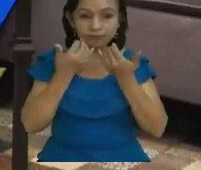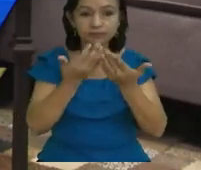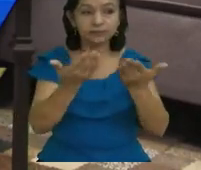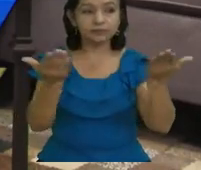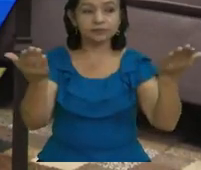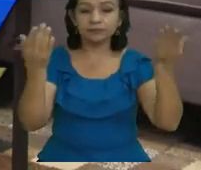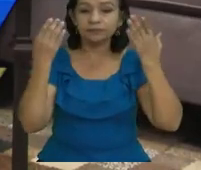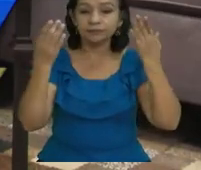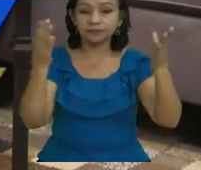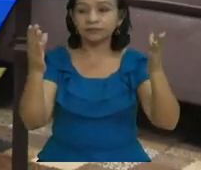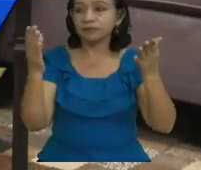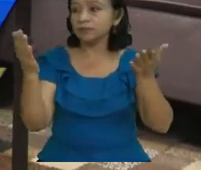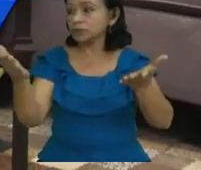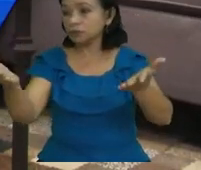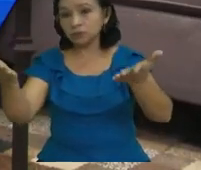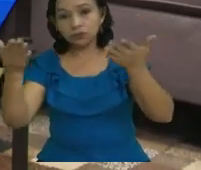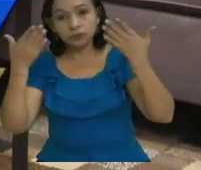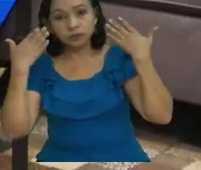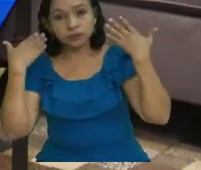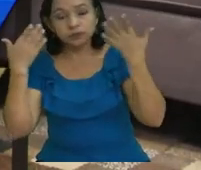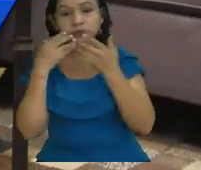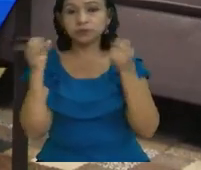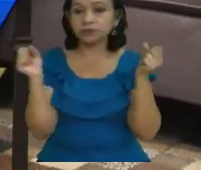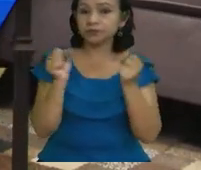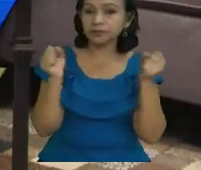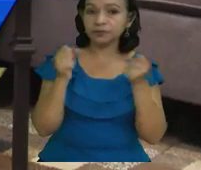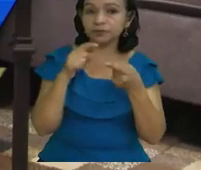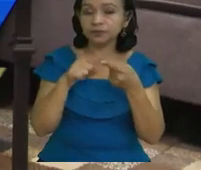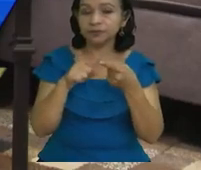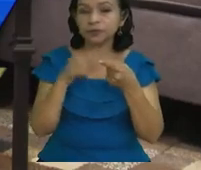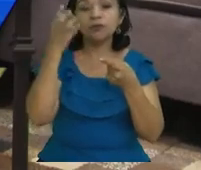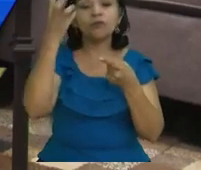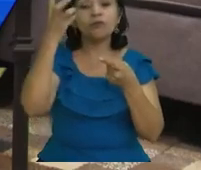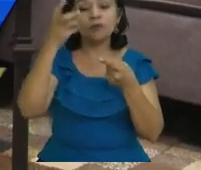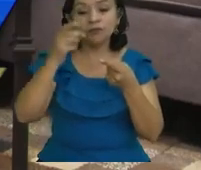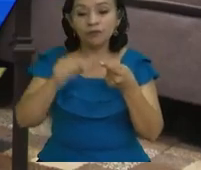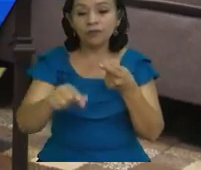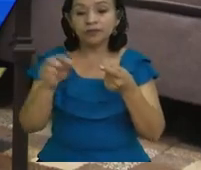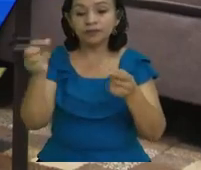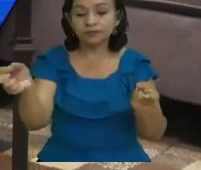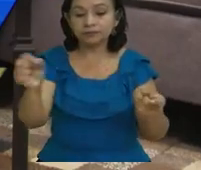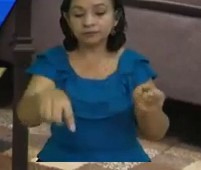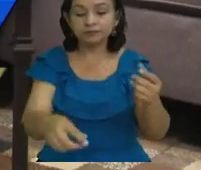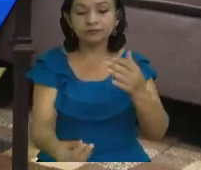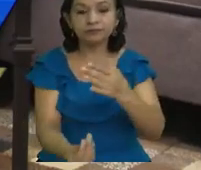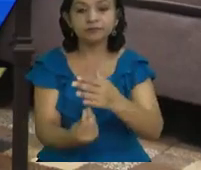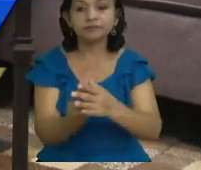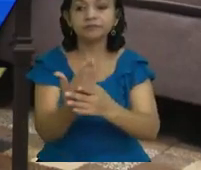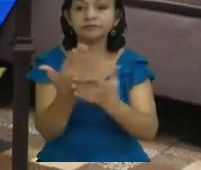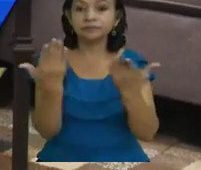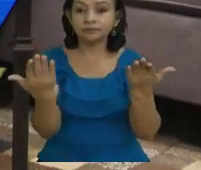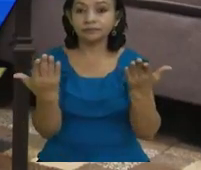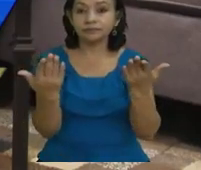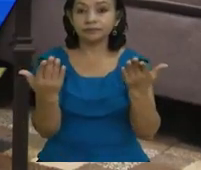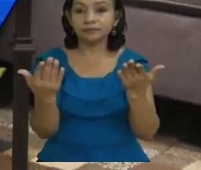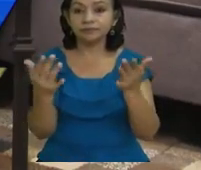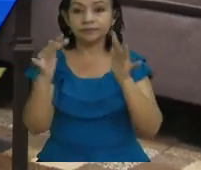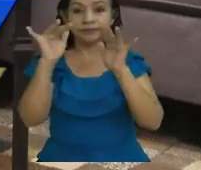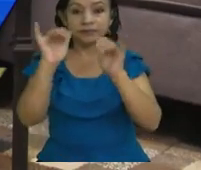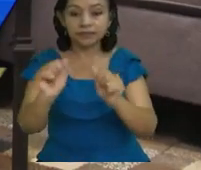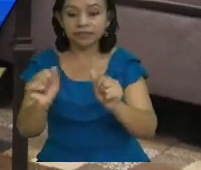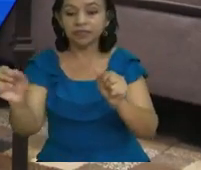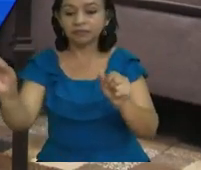las condiciones del tiempo, la fecha óptima de siembra, okay, que ya es tiempo de aplicar